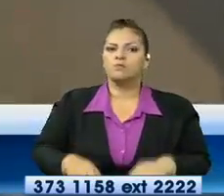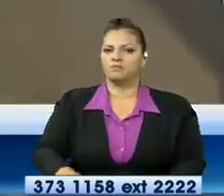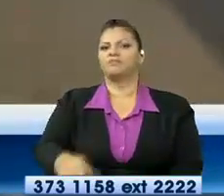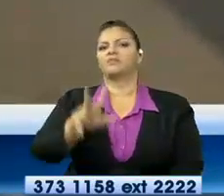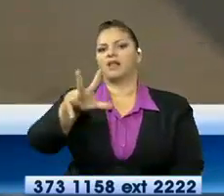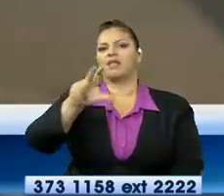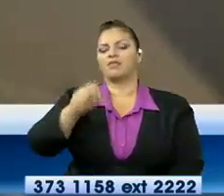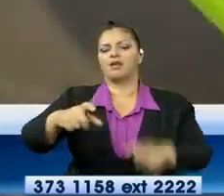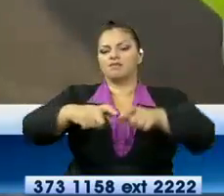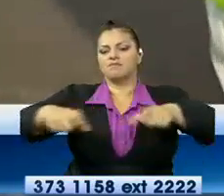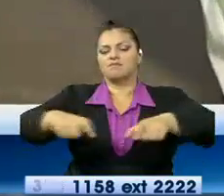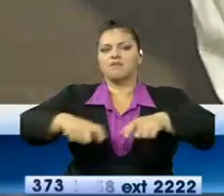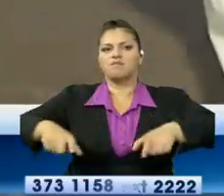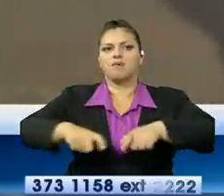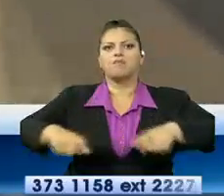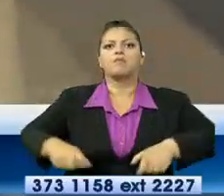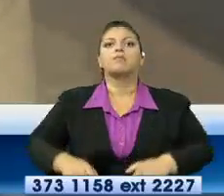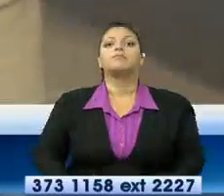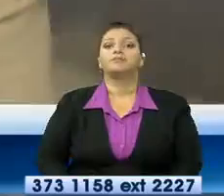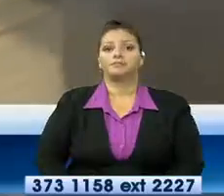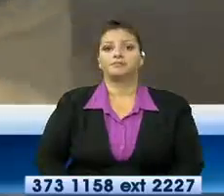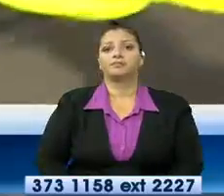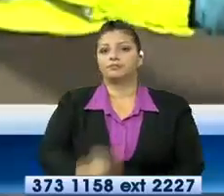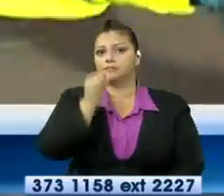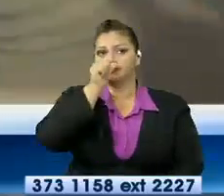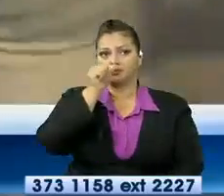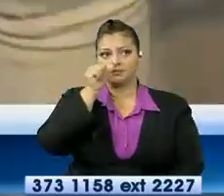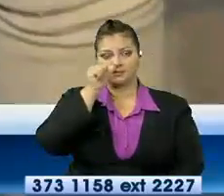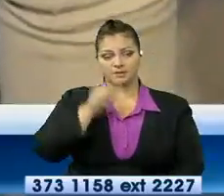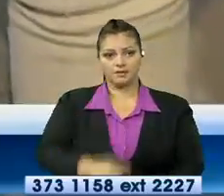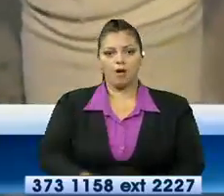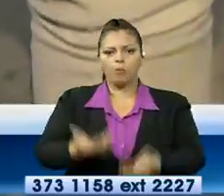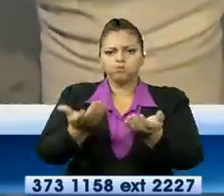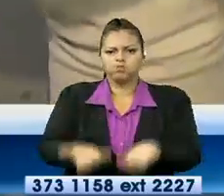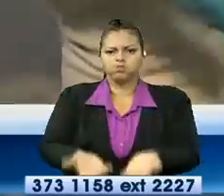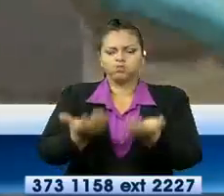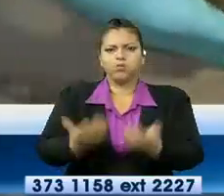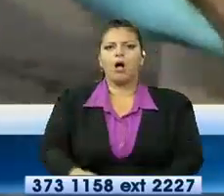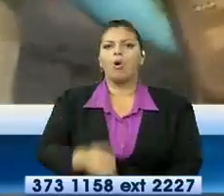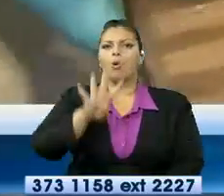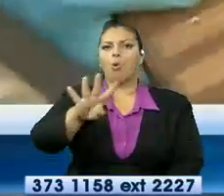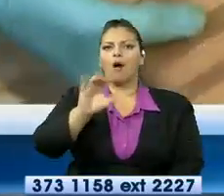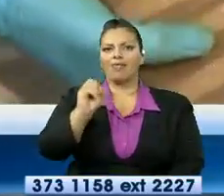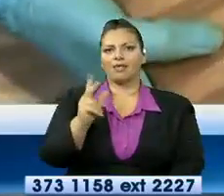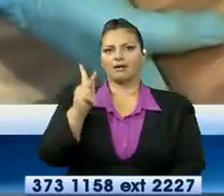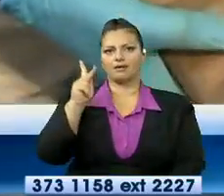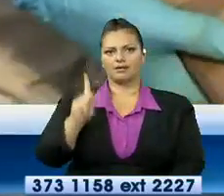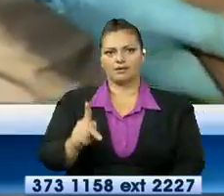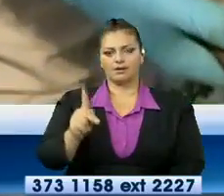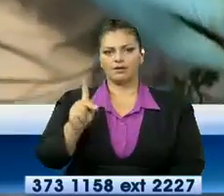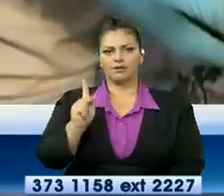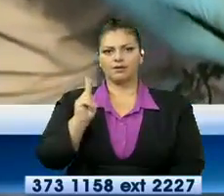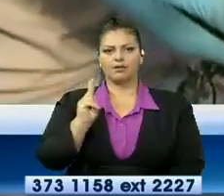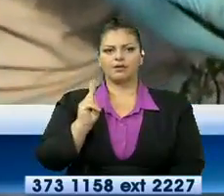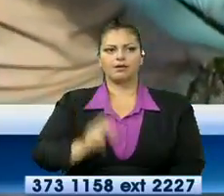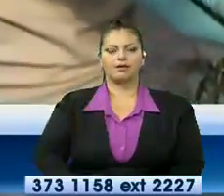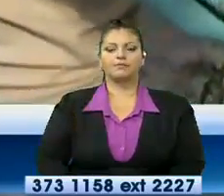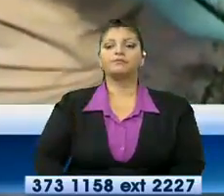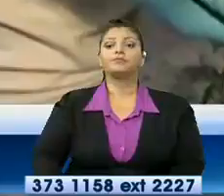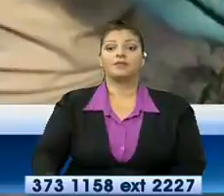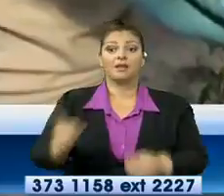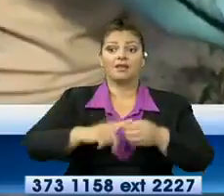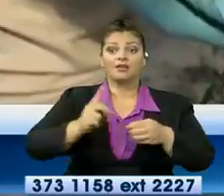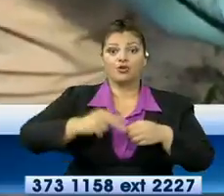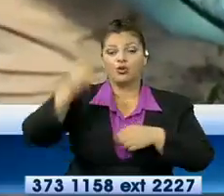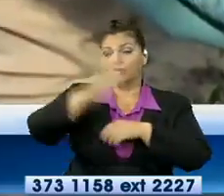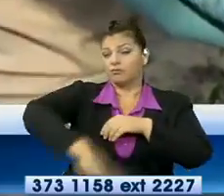alcanzaban los 40 kilos de creepy fueron decomisados. Es decir, aparentemente los sospechosos abastecían el mercado del norte de la capital